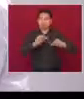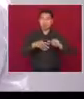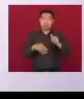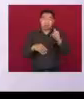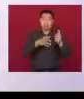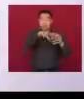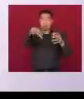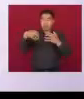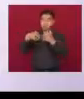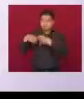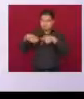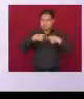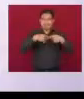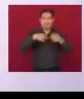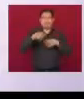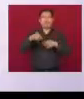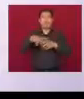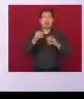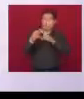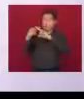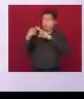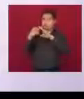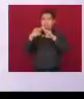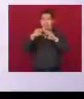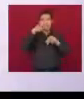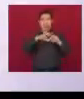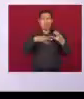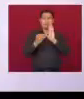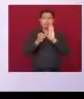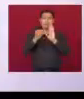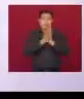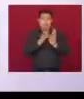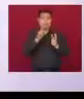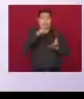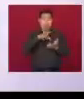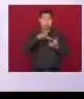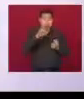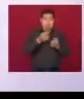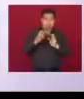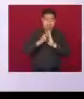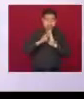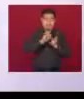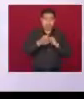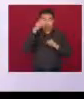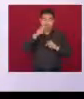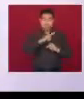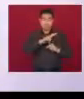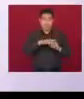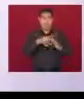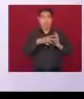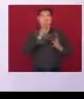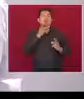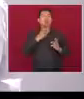refinerías que se construyeron a lo largo de nuestra historia y que reformaron la Constitución para privatizar el petróleo, aunque no les alcanzó el